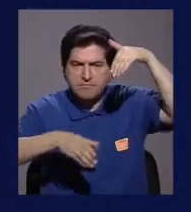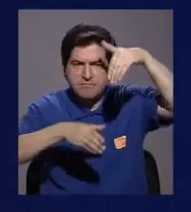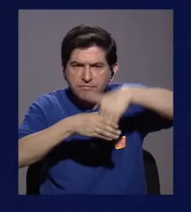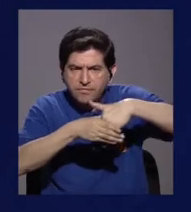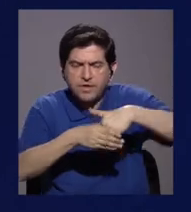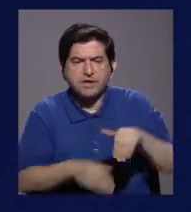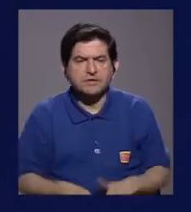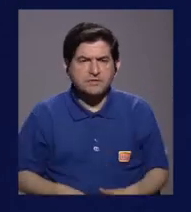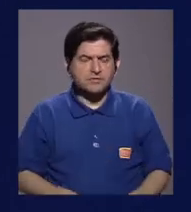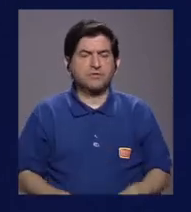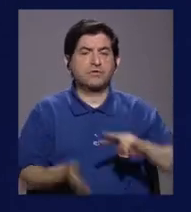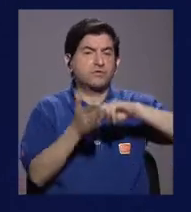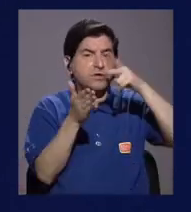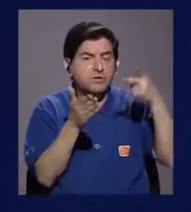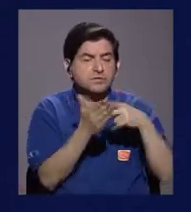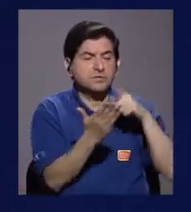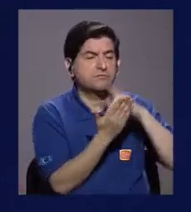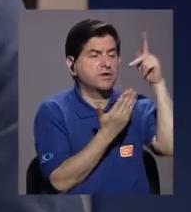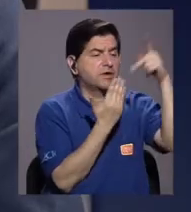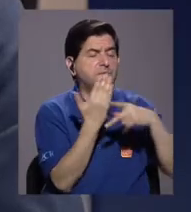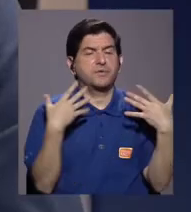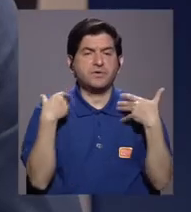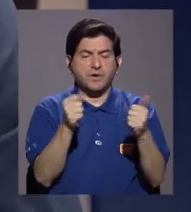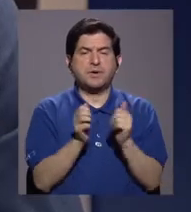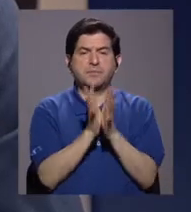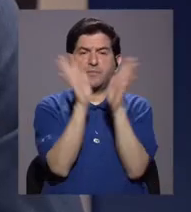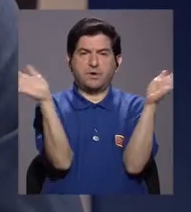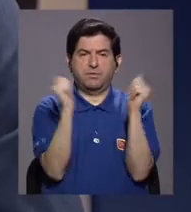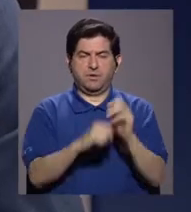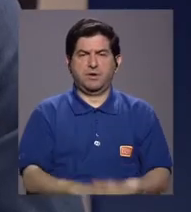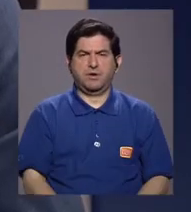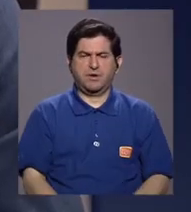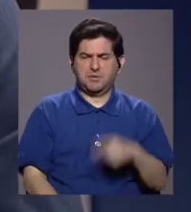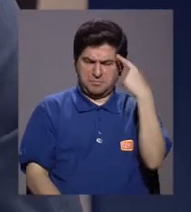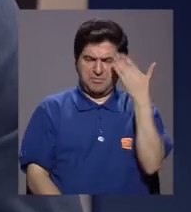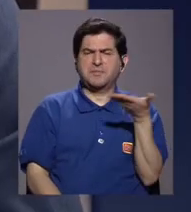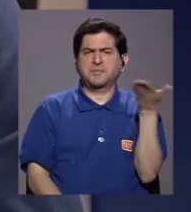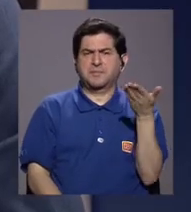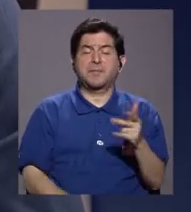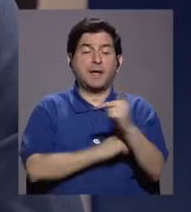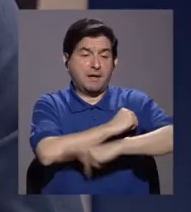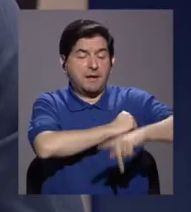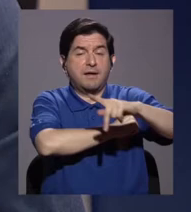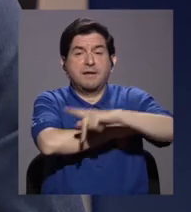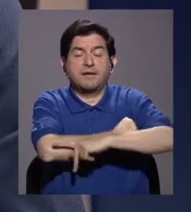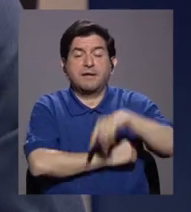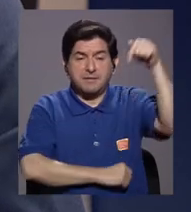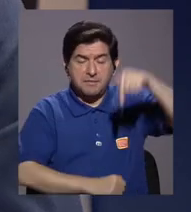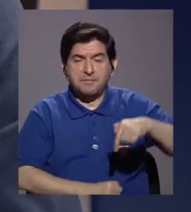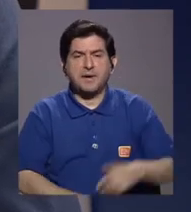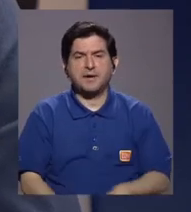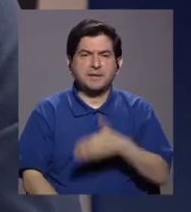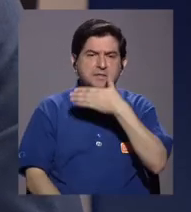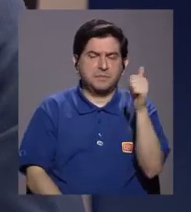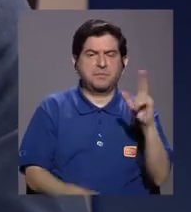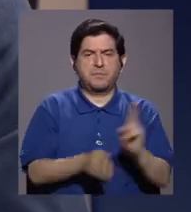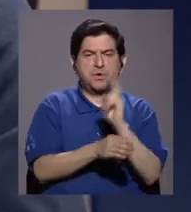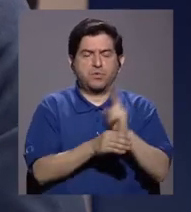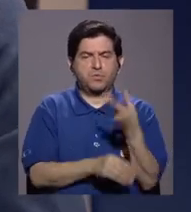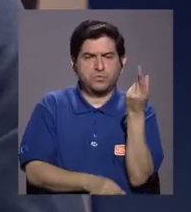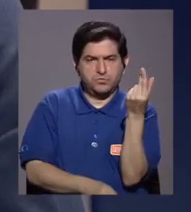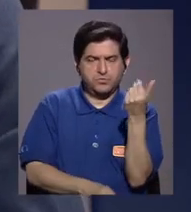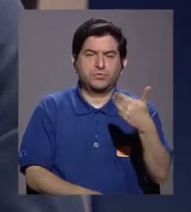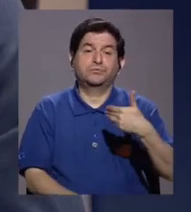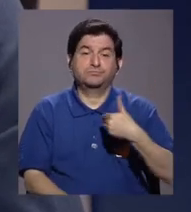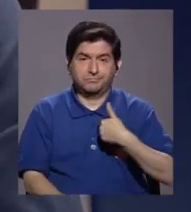eliminar estos problemas entonces podría este modelo a partir de su resultado y